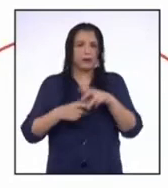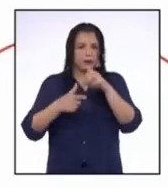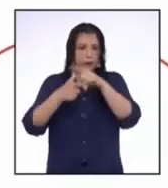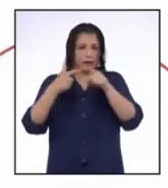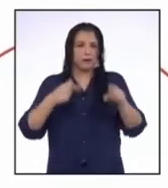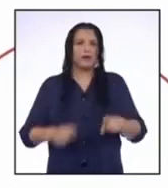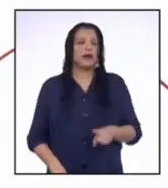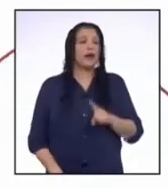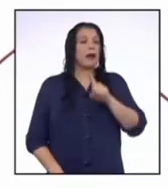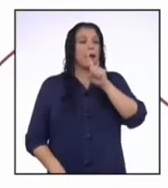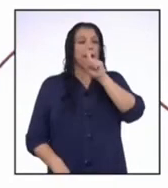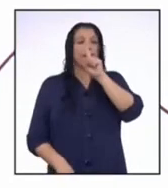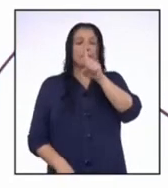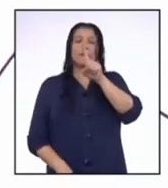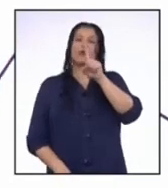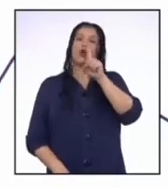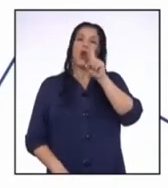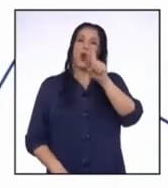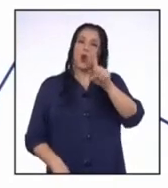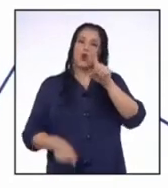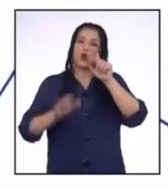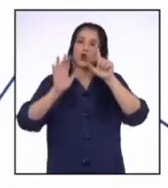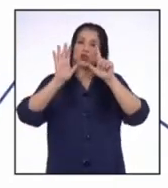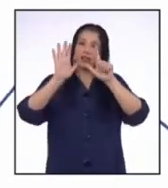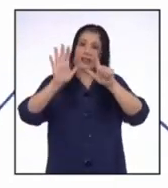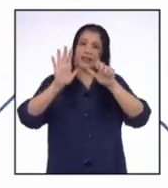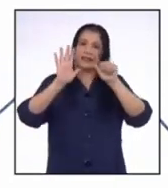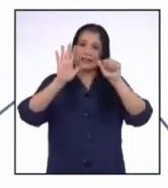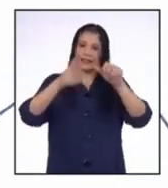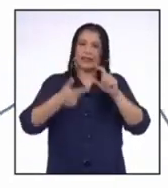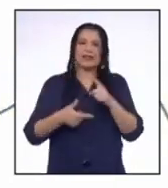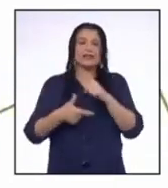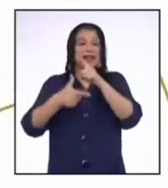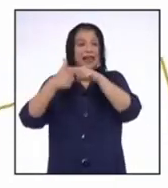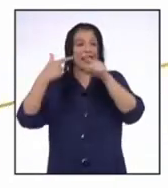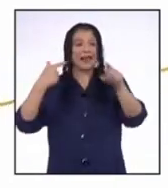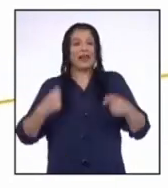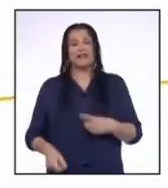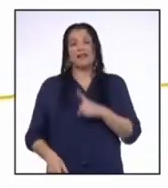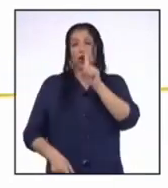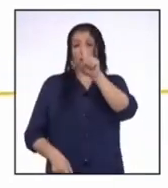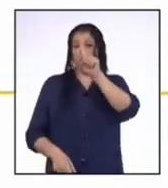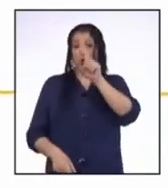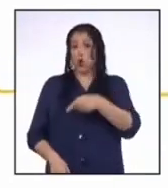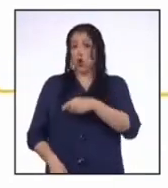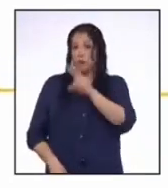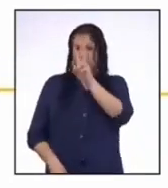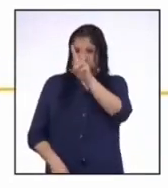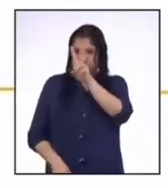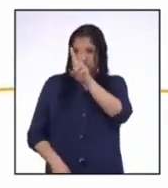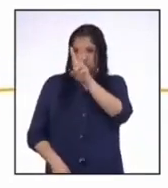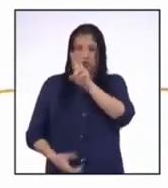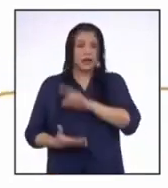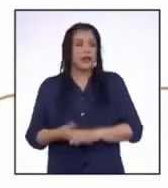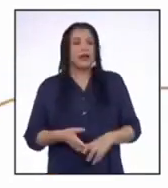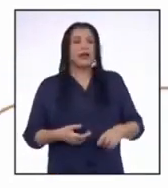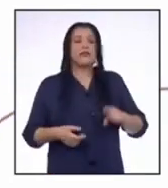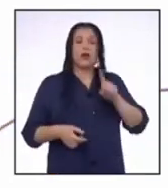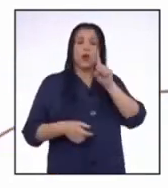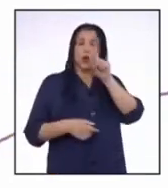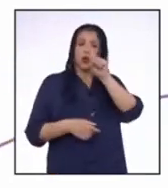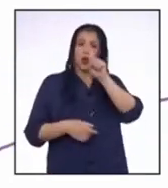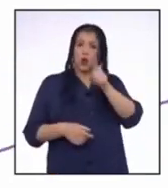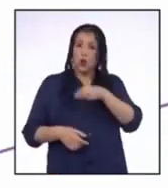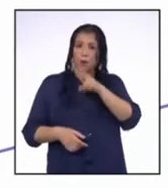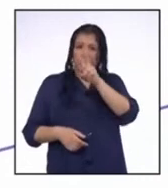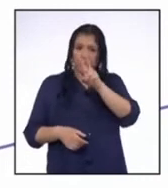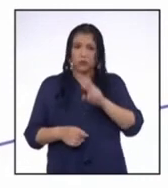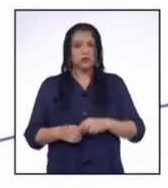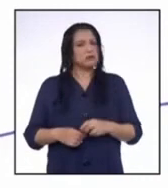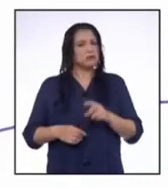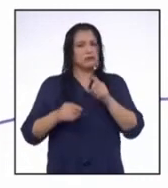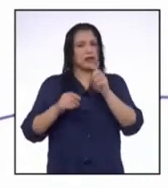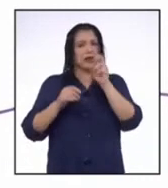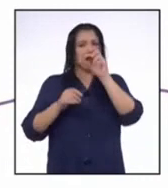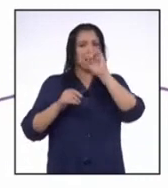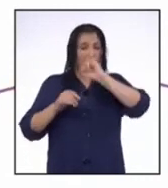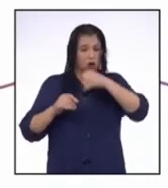dividir 1176 entre un entero y 2 décimos. Se suprime la coma del divisor con lo que sería